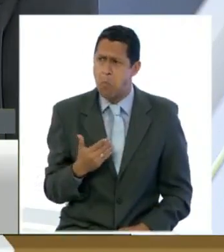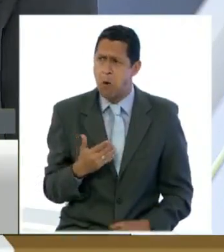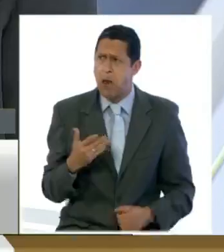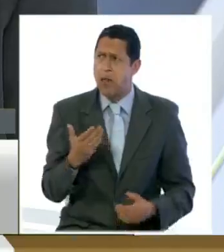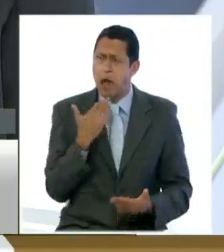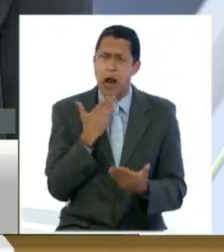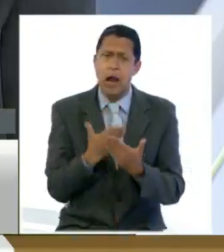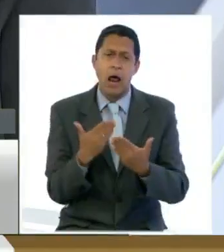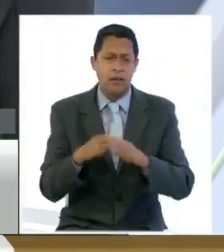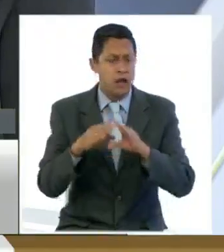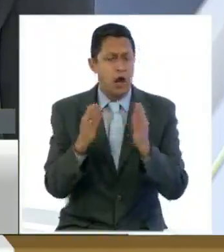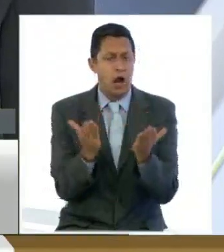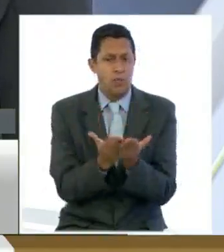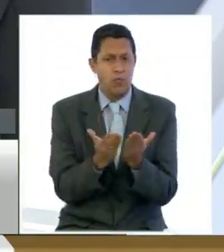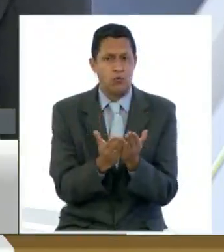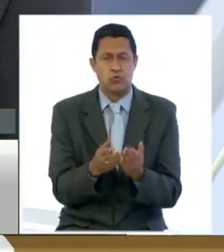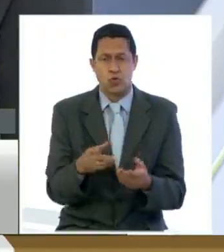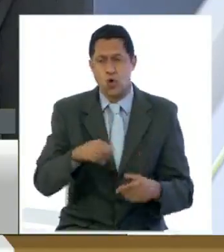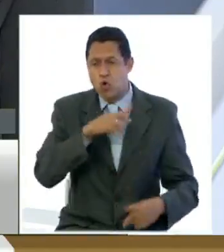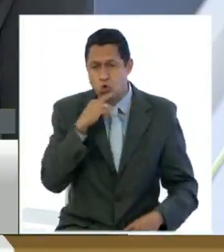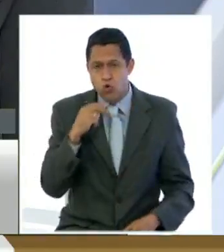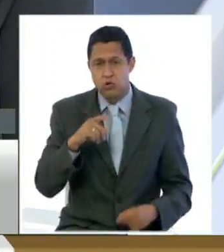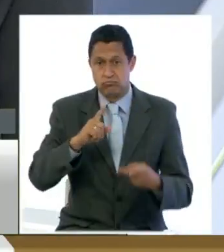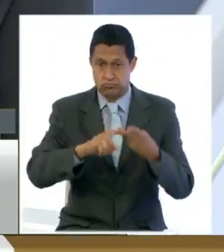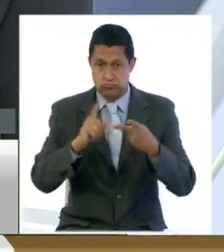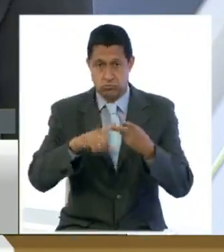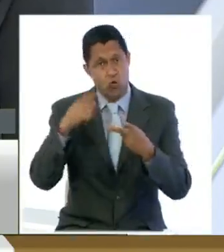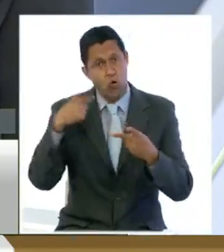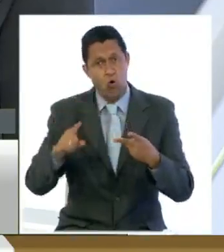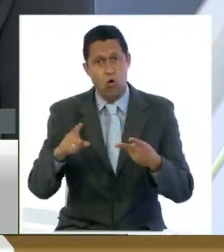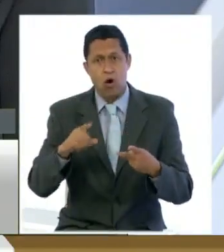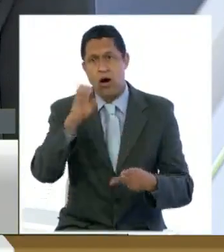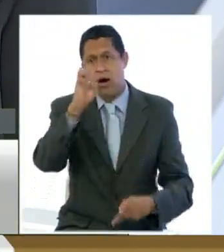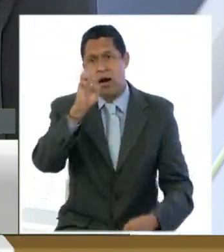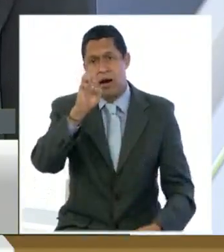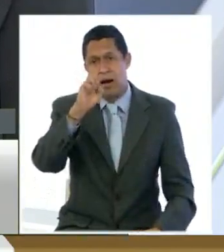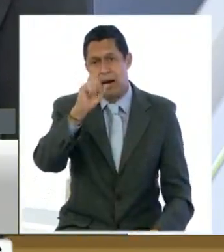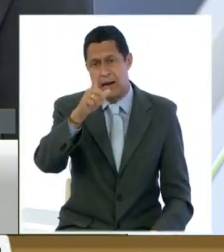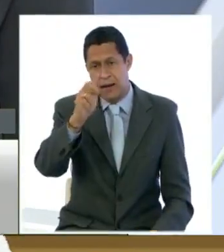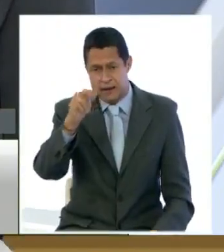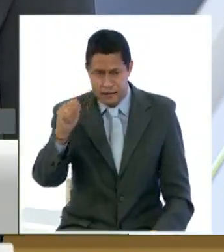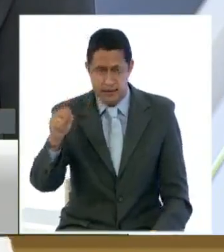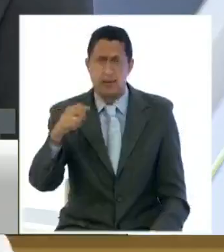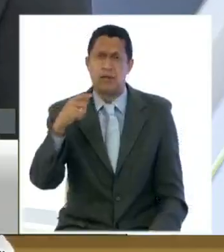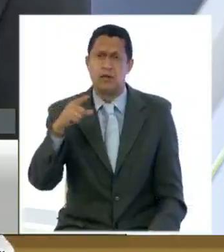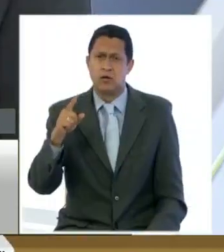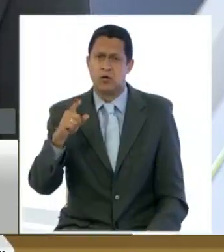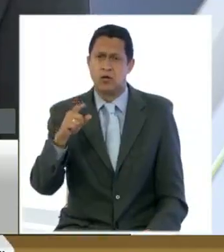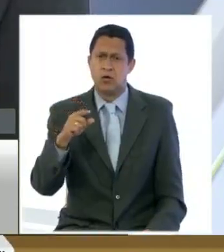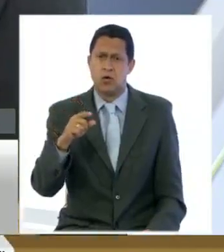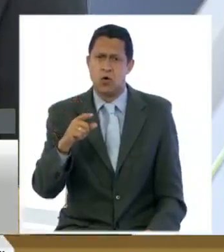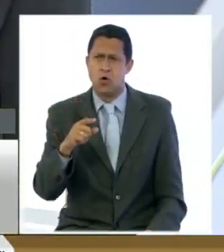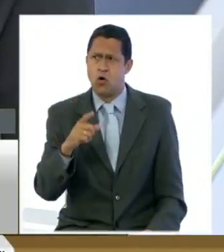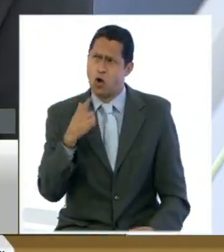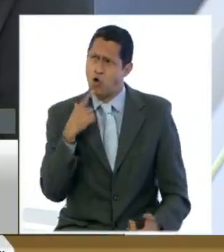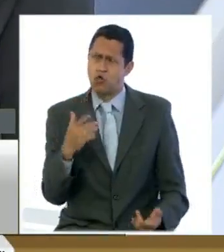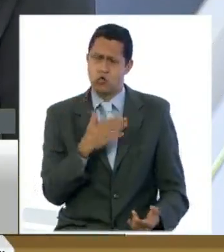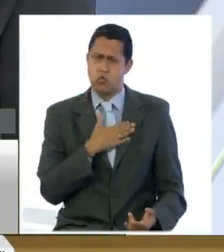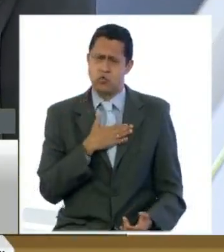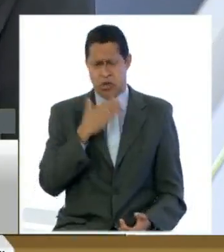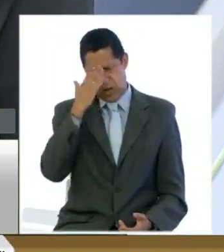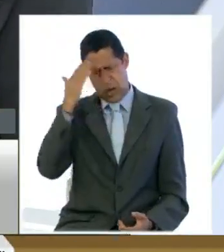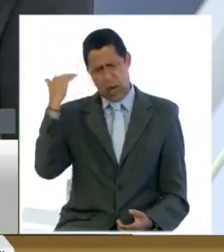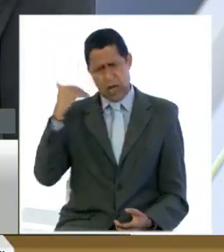mundo con tus postres. Tenemos recetas de Elena Ibarra, de Don Armando, que tuvo esa, como lo dije al